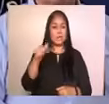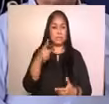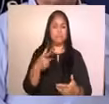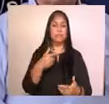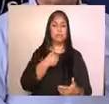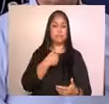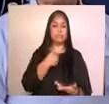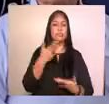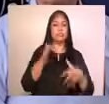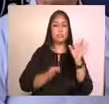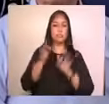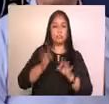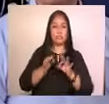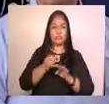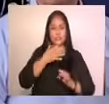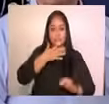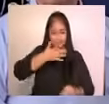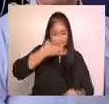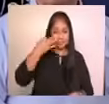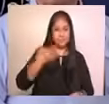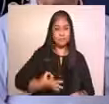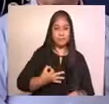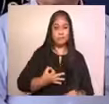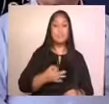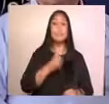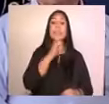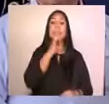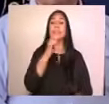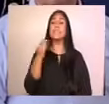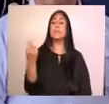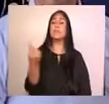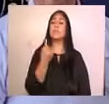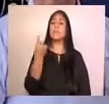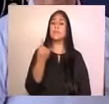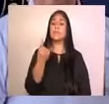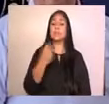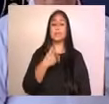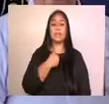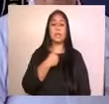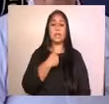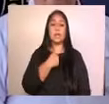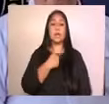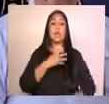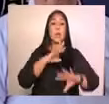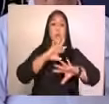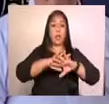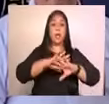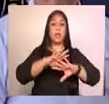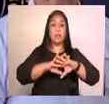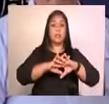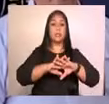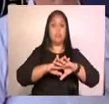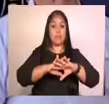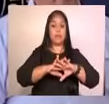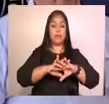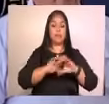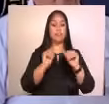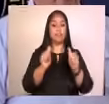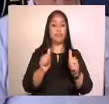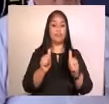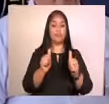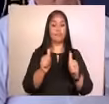de la justicia sea efectiva, es indispensable contar con cárceles funcionales y efectivas.